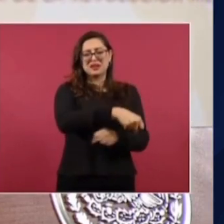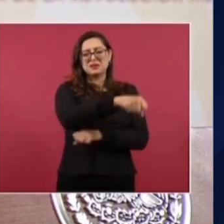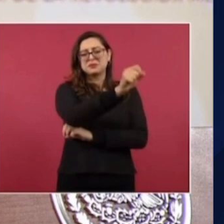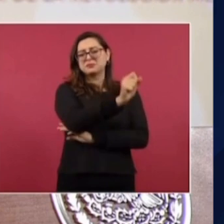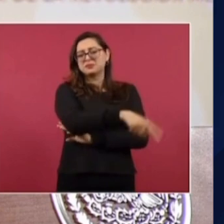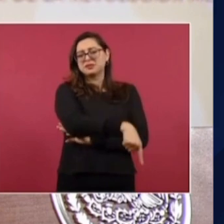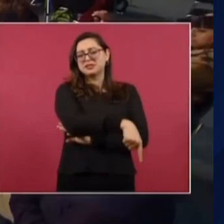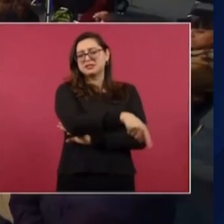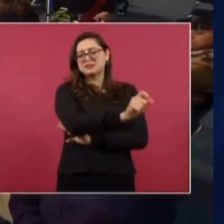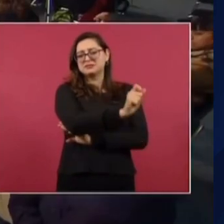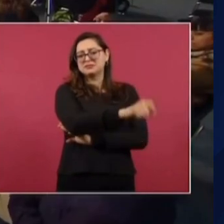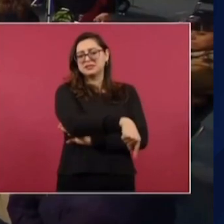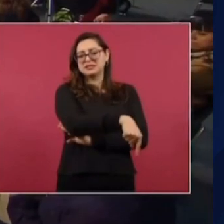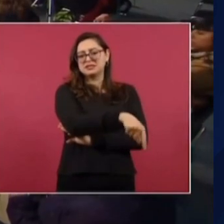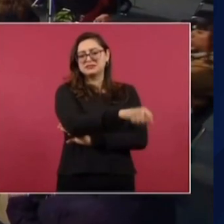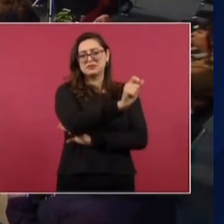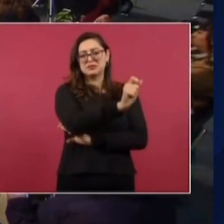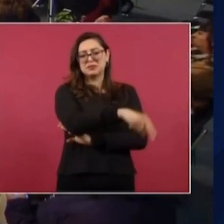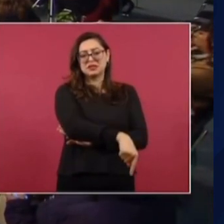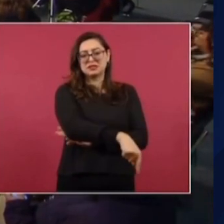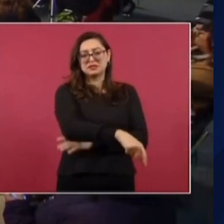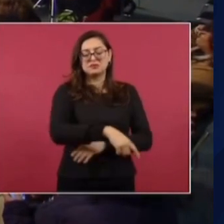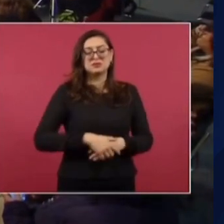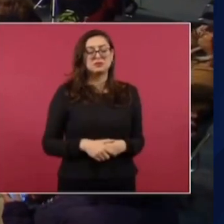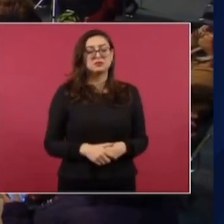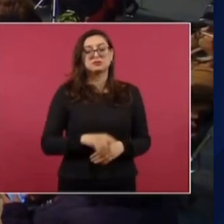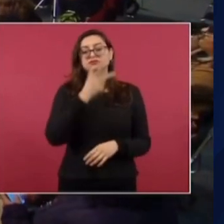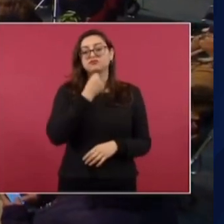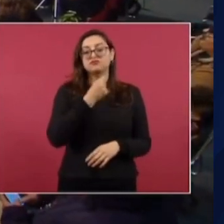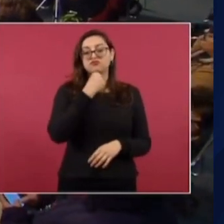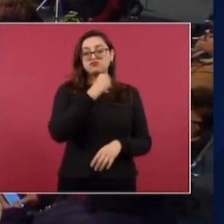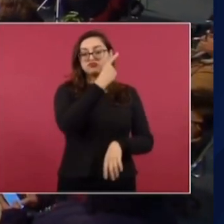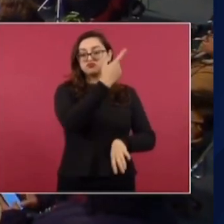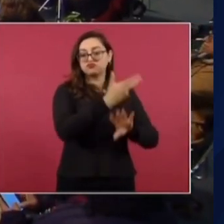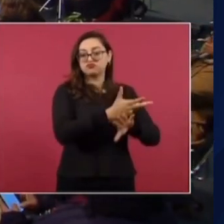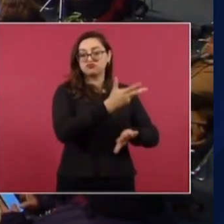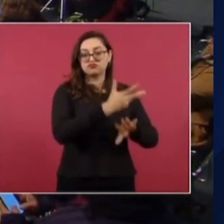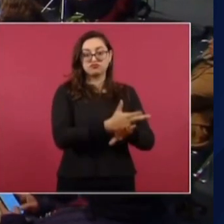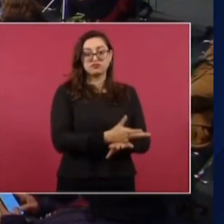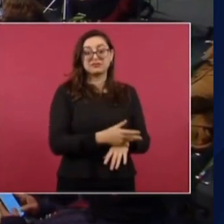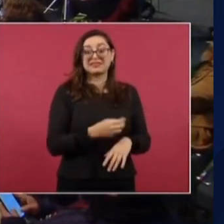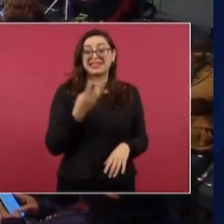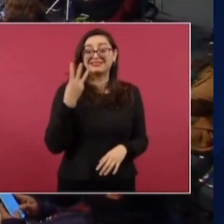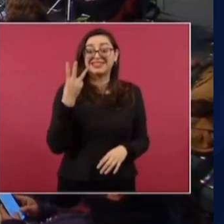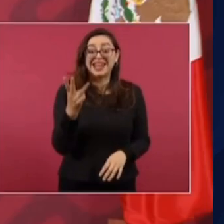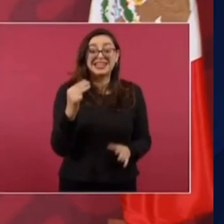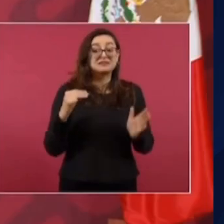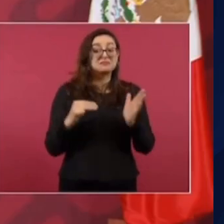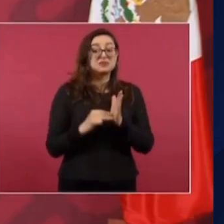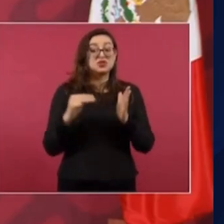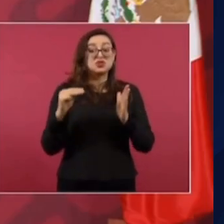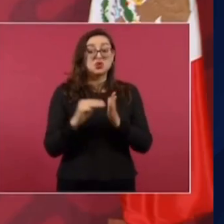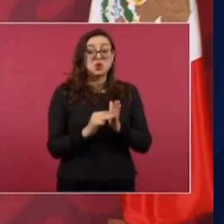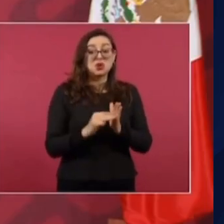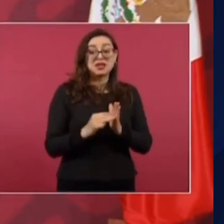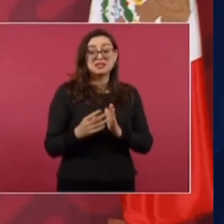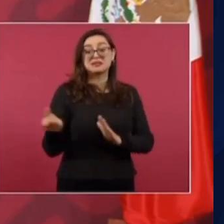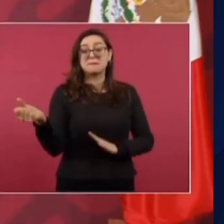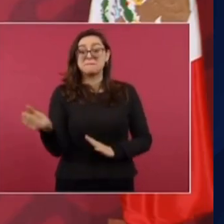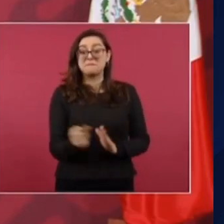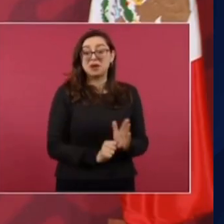el de Estados Unidos que gana tres millones de pesos este